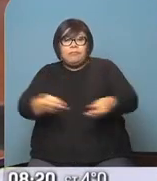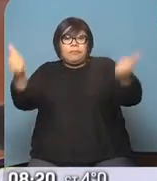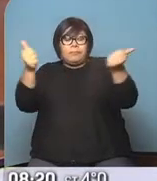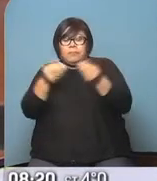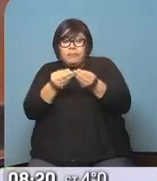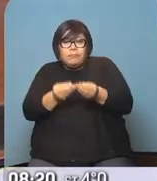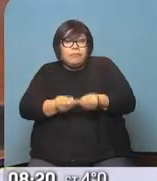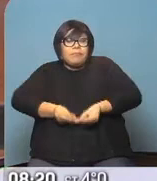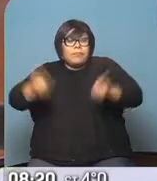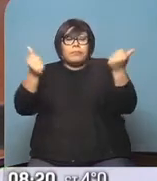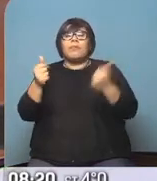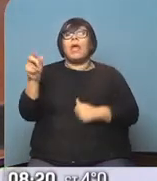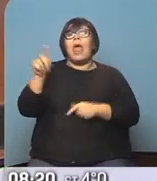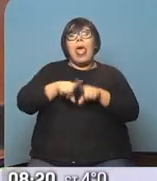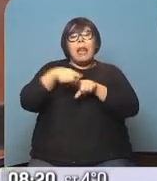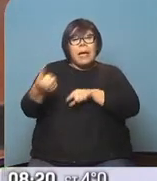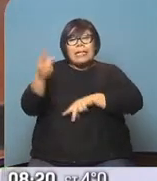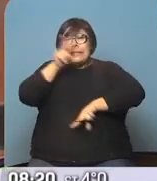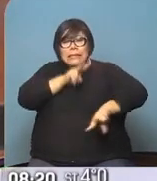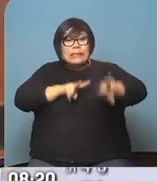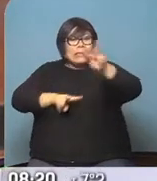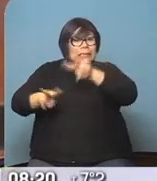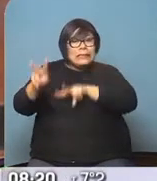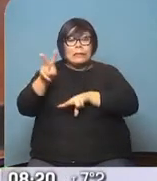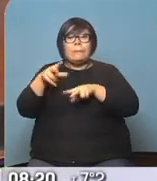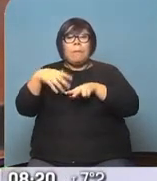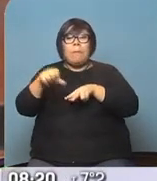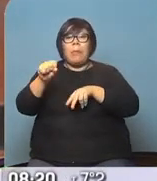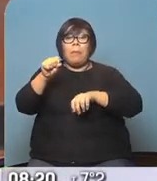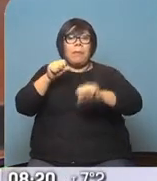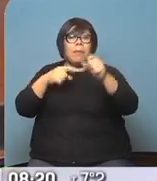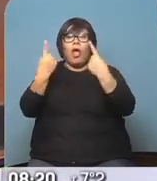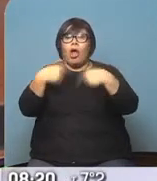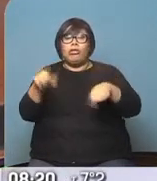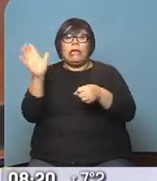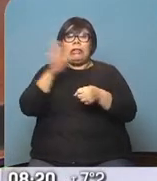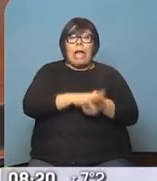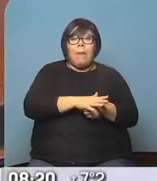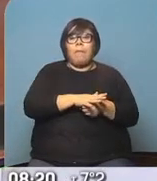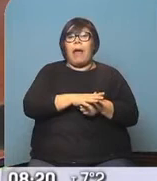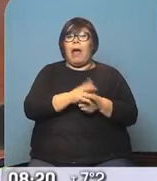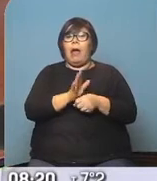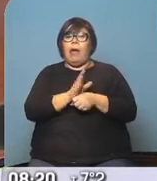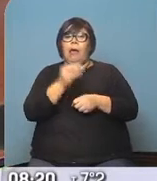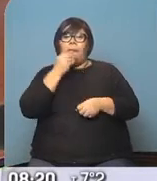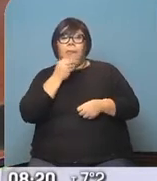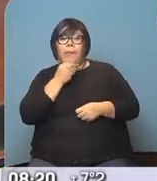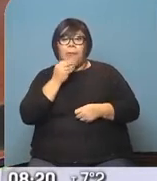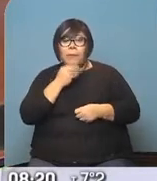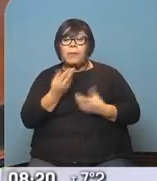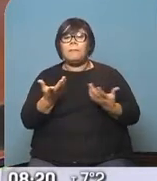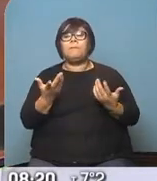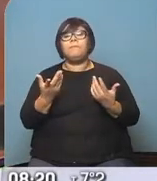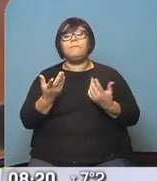denodadamente más allá de las intenciones de encubrimiento y de que la cosa no se conozca nada más. Una relación con